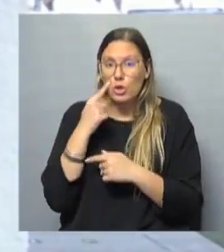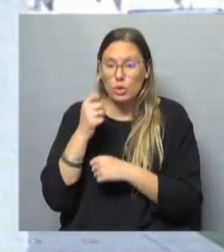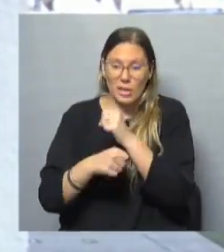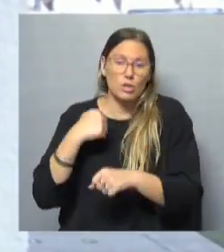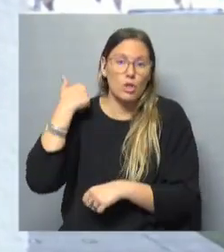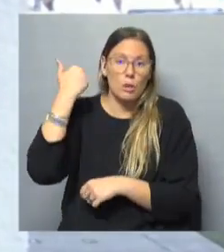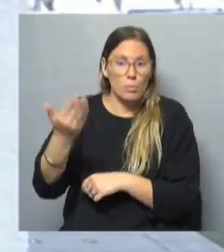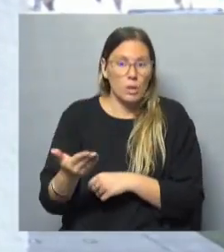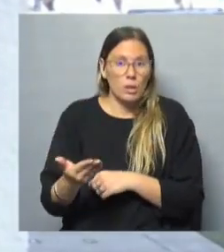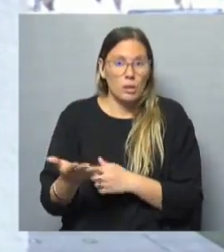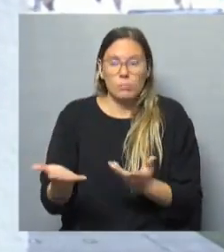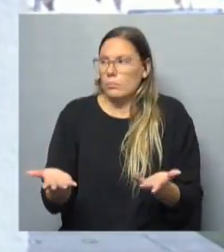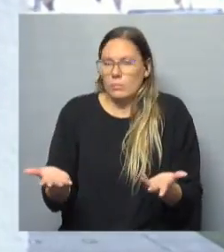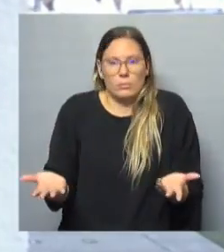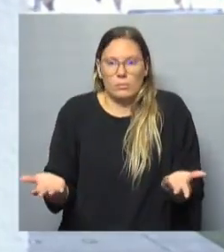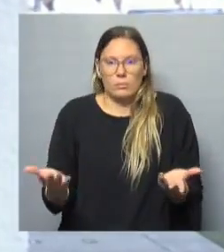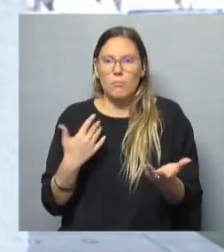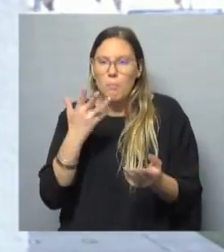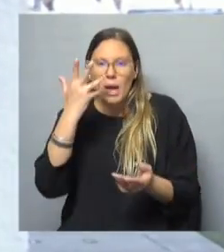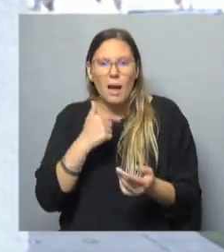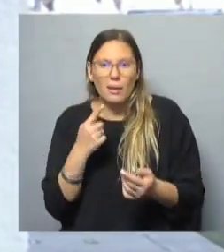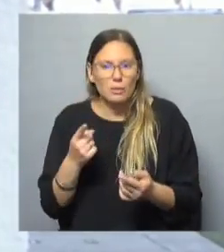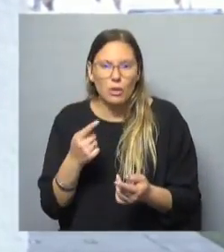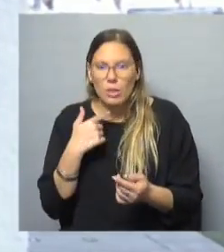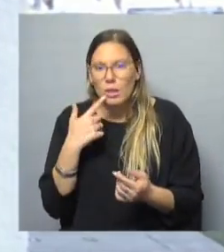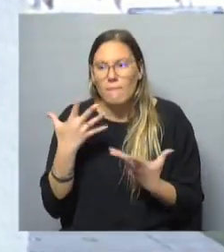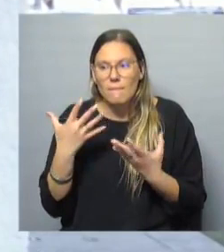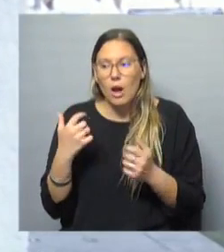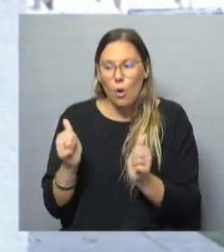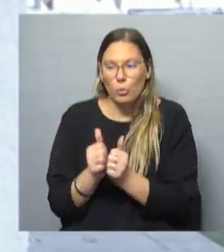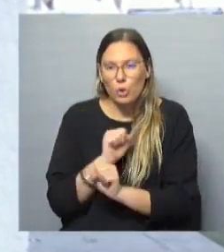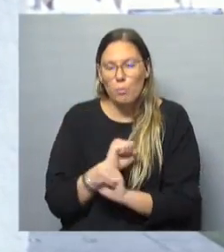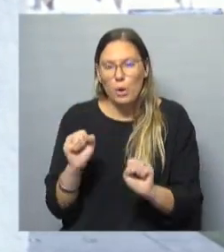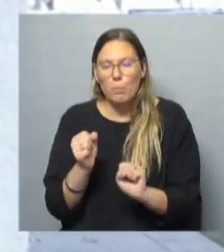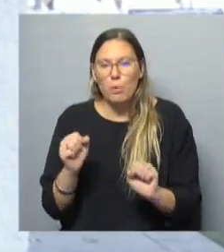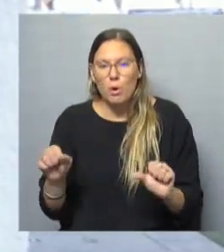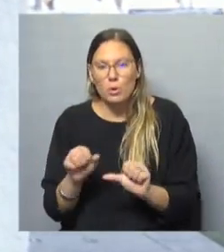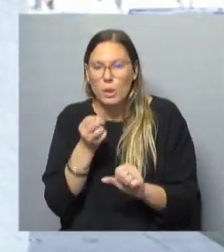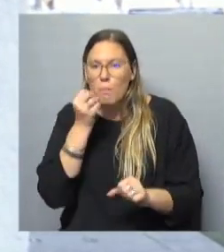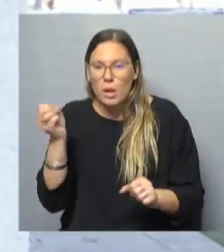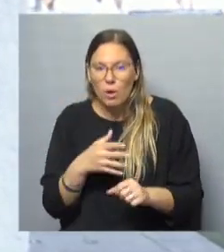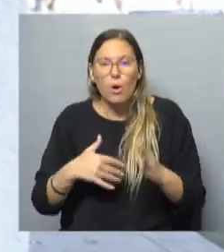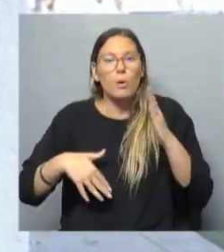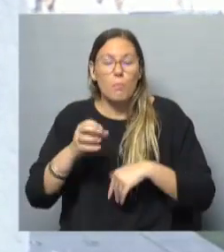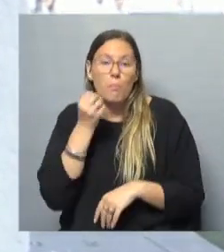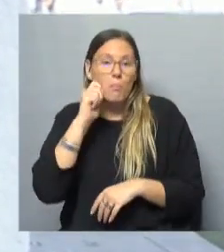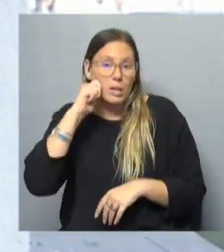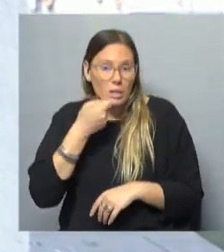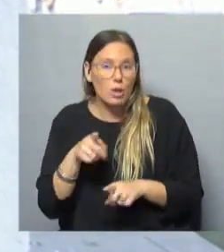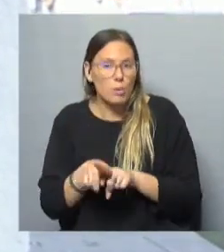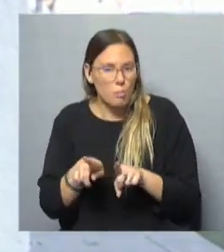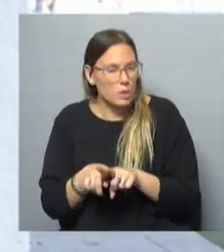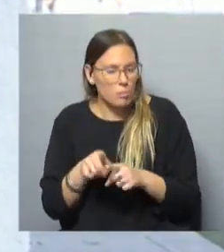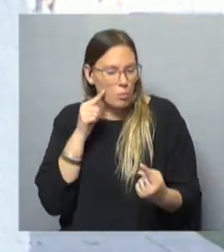después, como que me entoné con lo que él estaba haciendo y le dije, che, creo que juntos podemos hacer algo que esté más grande, esté más bueno, pero en la misma